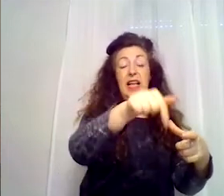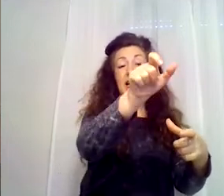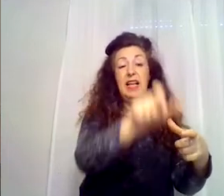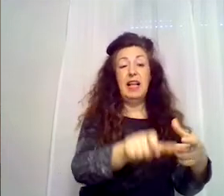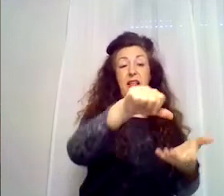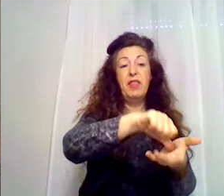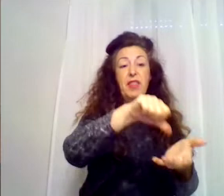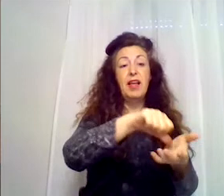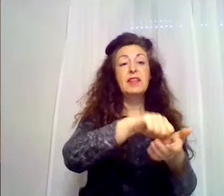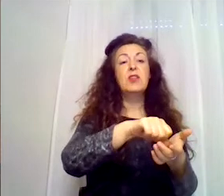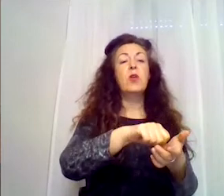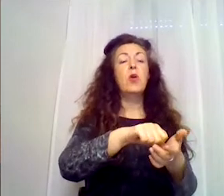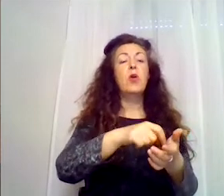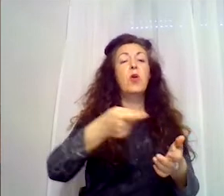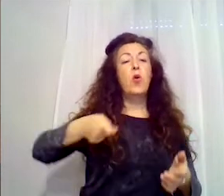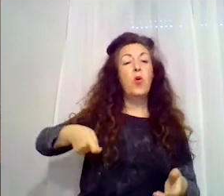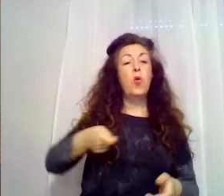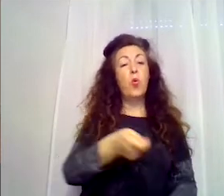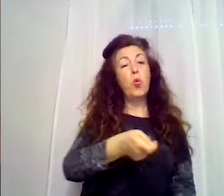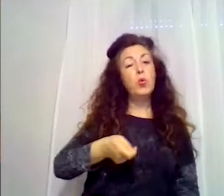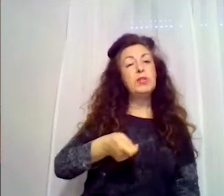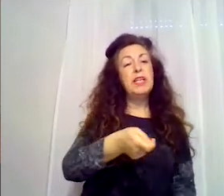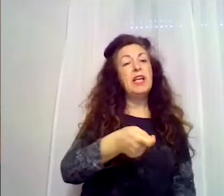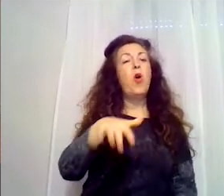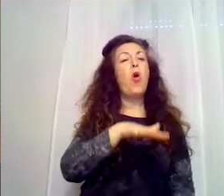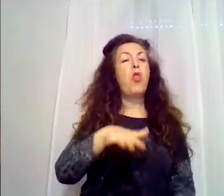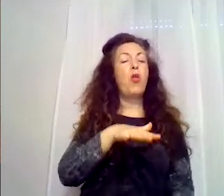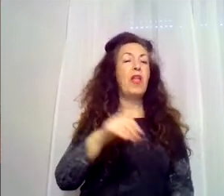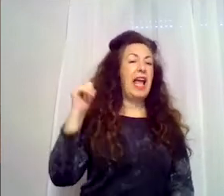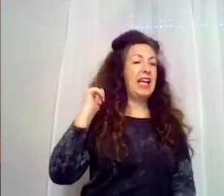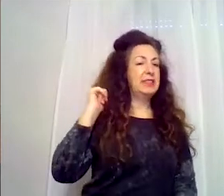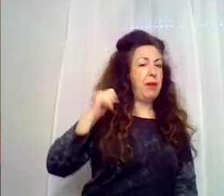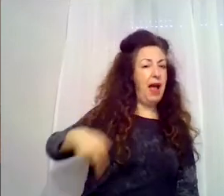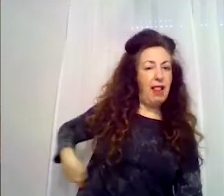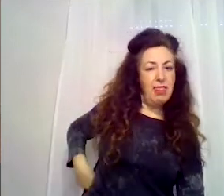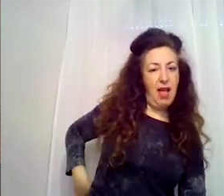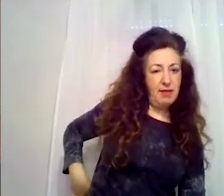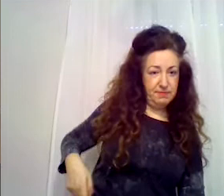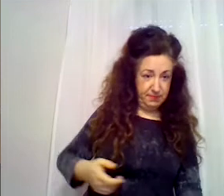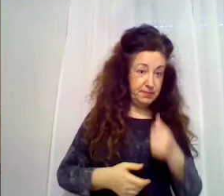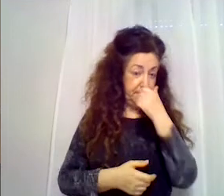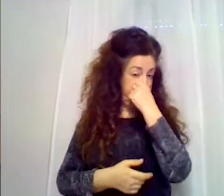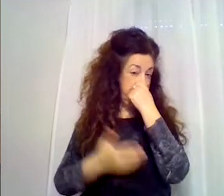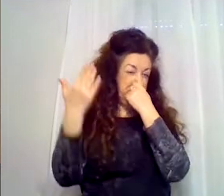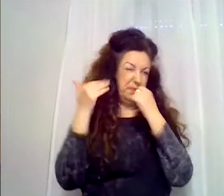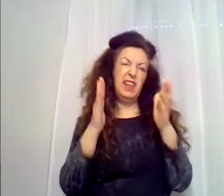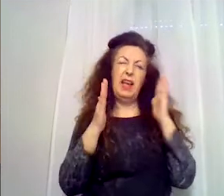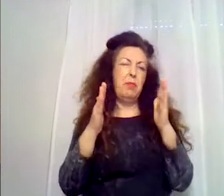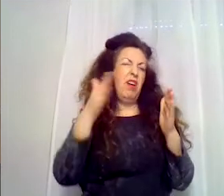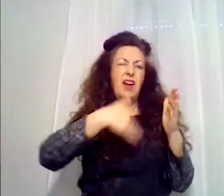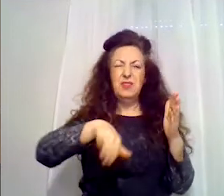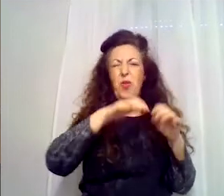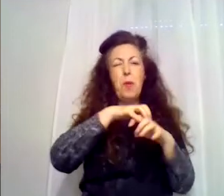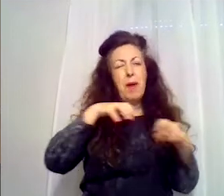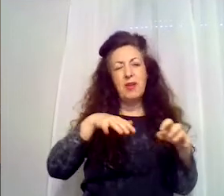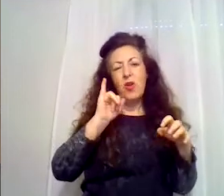Freezer, que era quien en definitiva causaría la muerte de Marlowe, ¿no? Y los otros 2 eran Robert Poley y